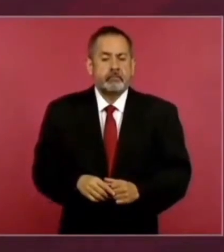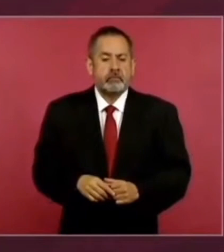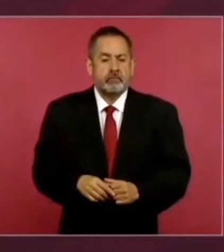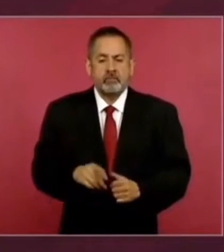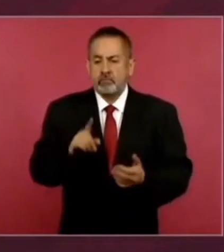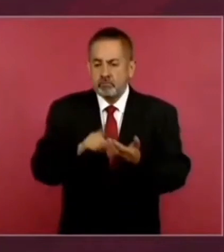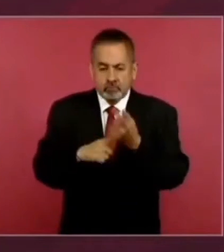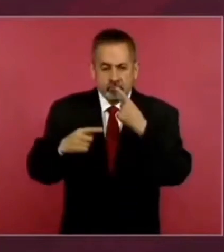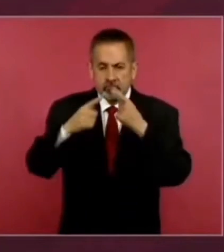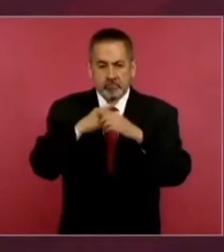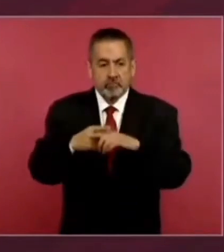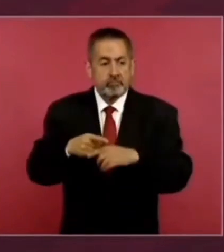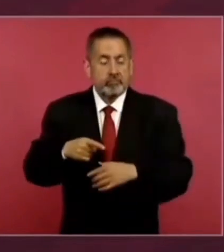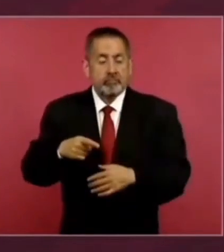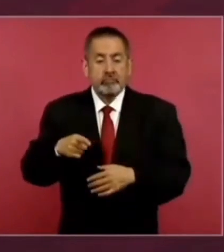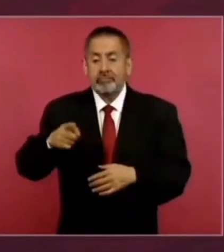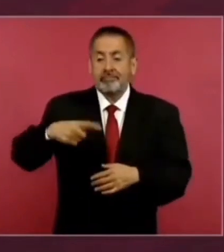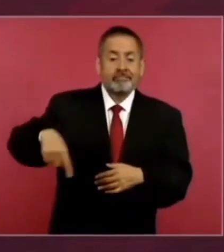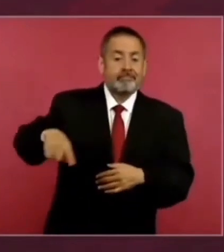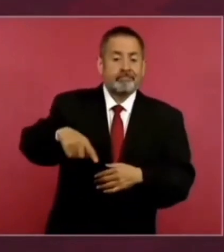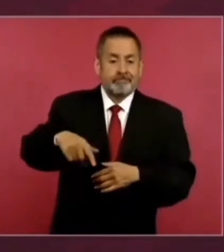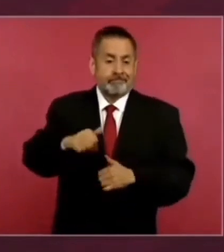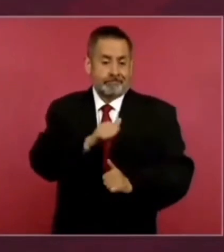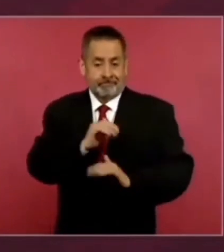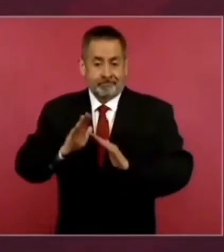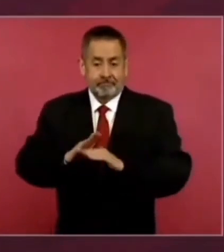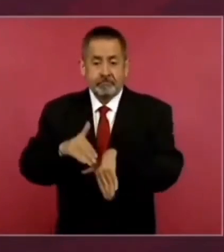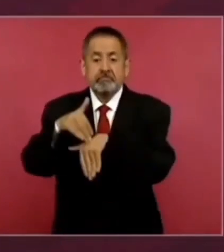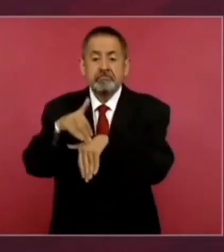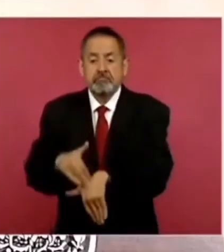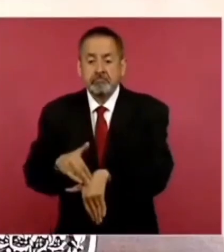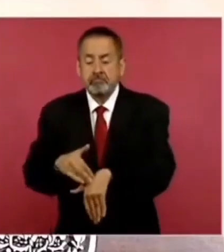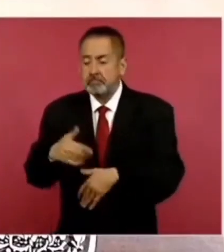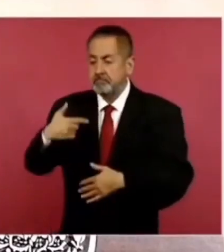el ejército recibe órdenes.